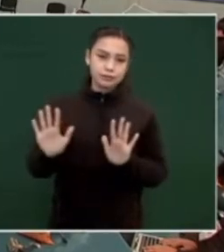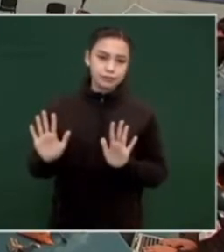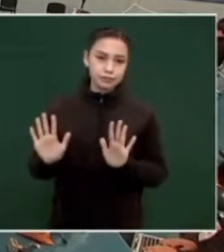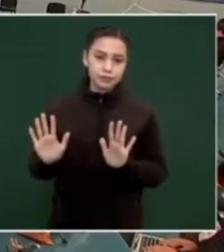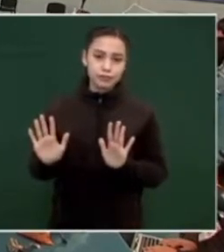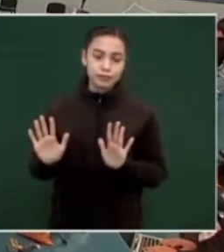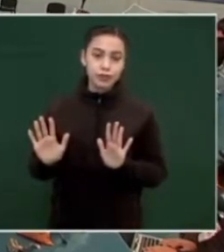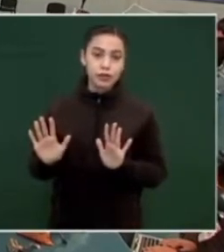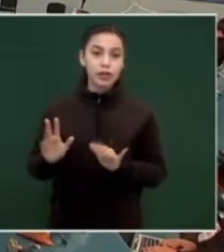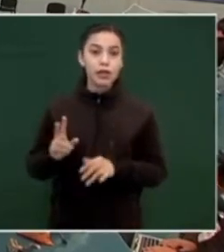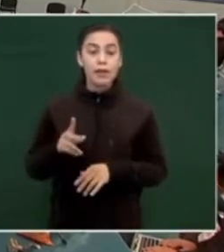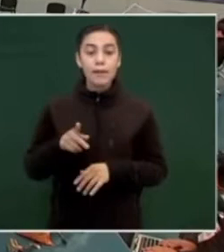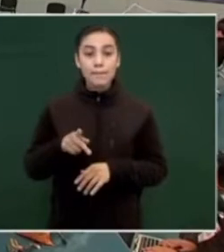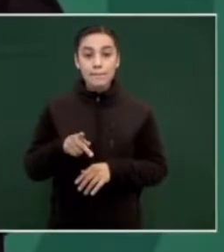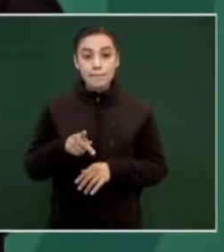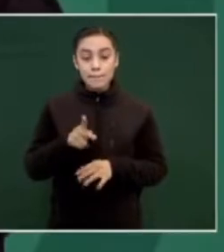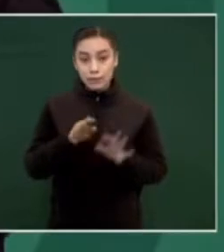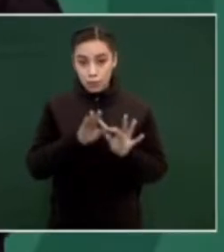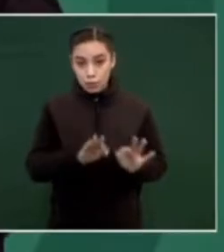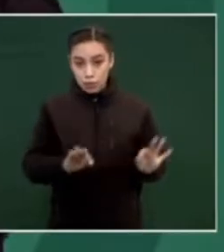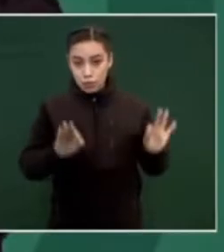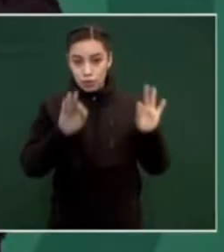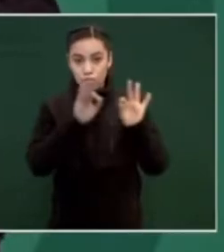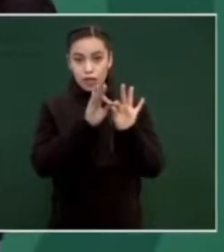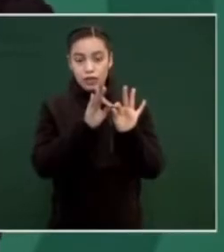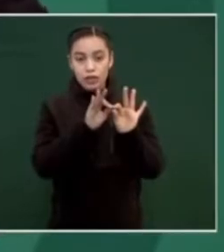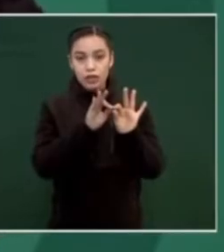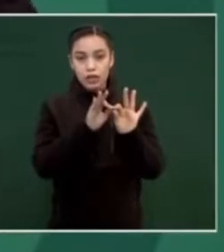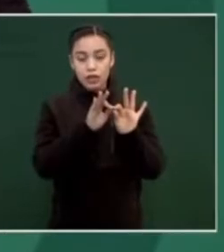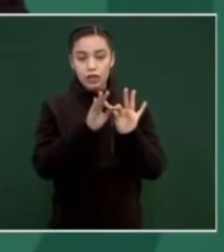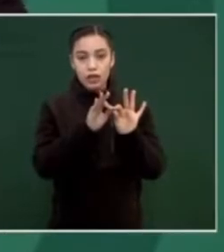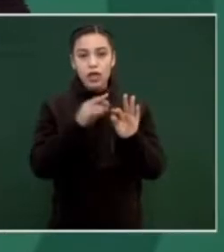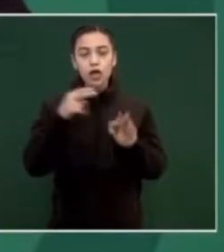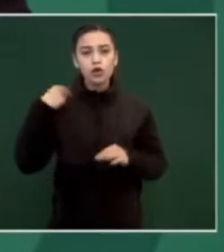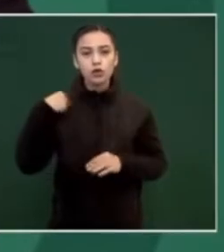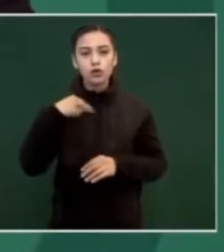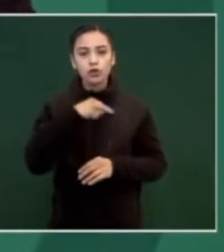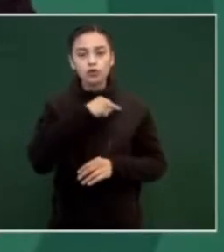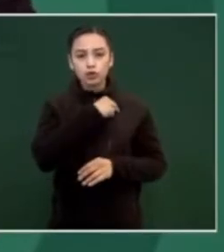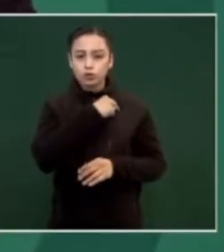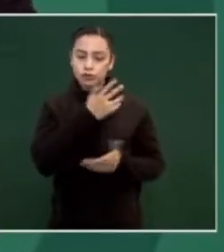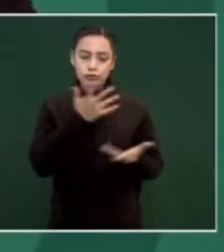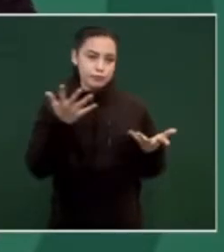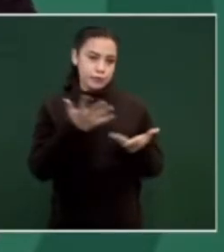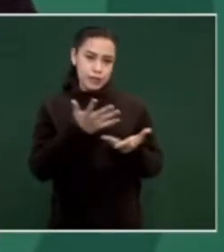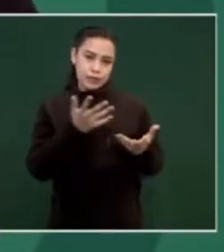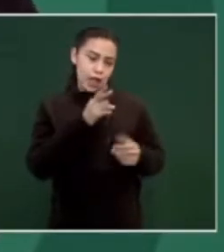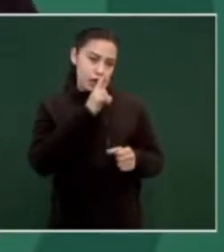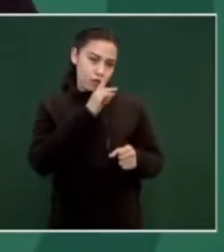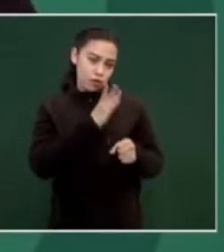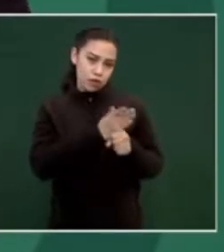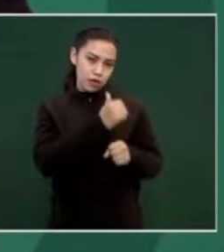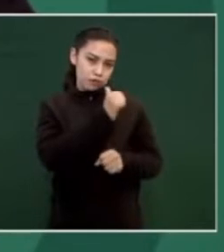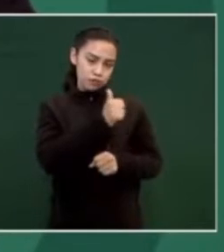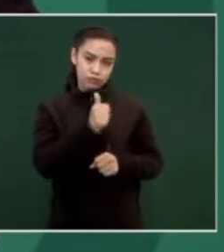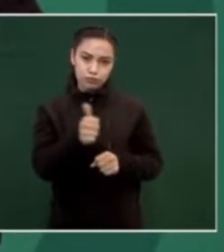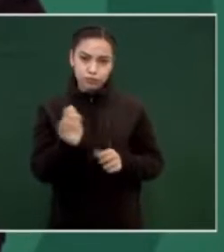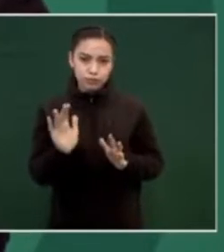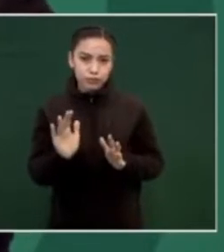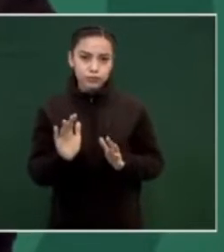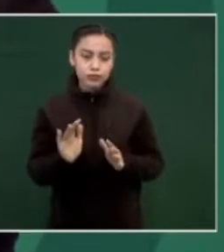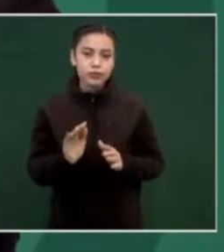y lo más importante es hacer nosotros lo que nos corresponde y estar bien